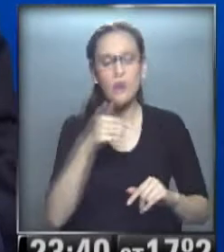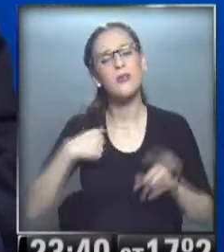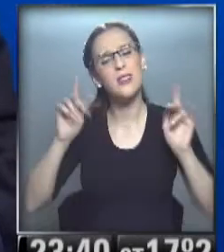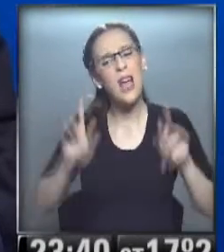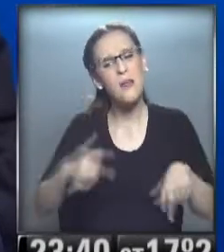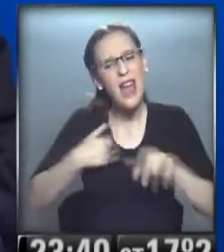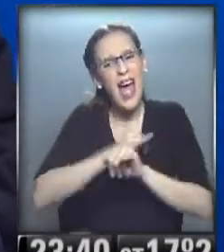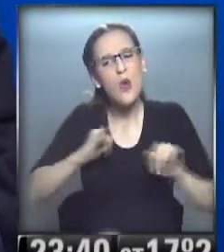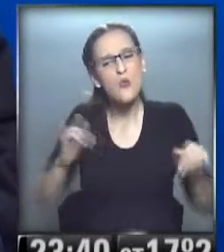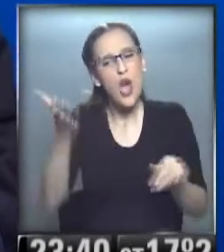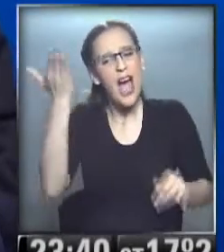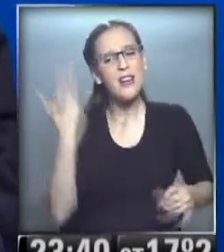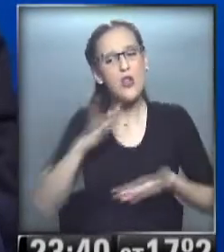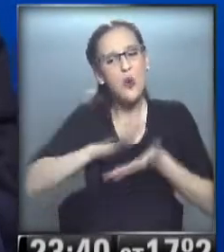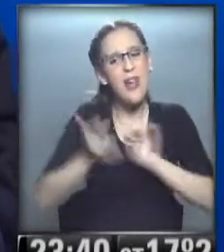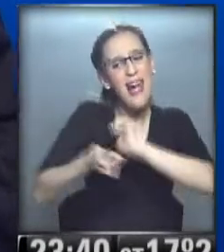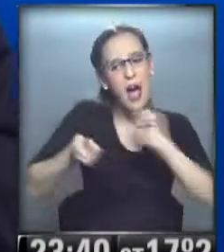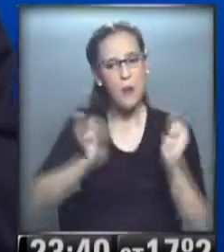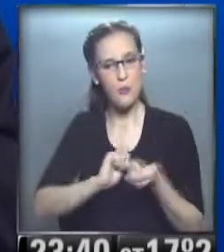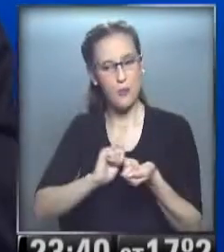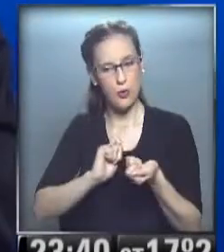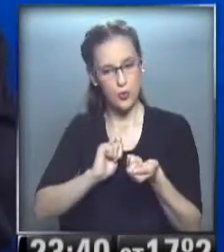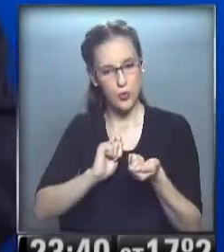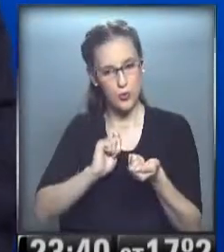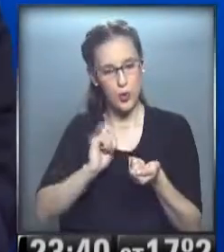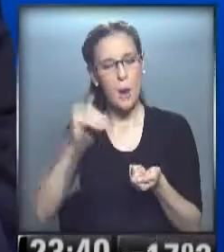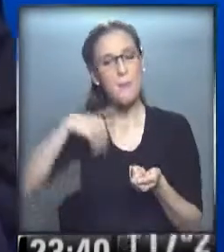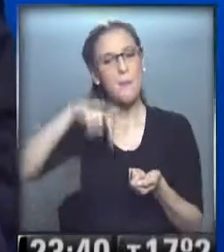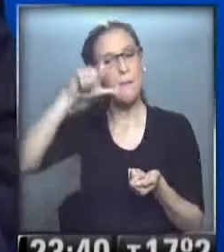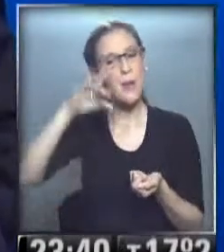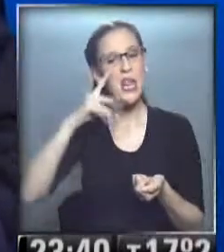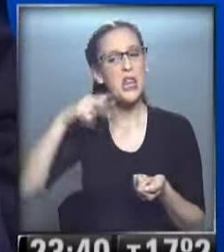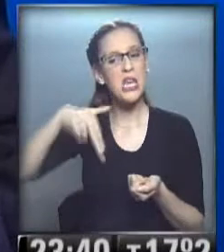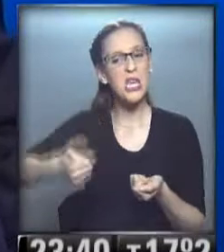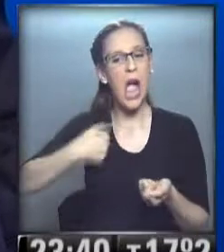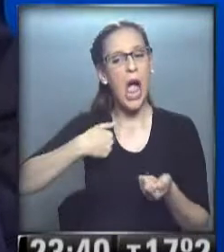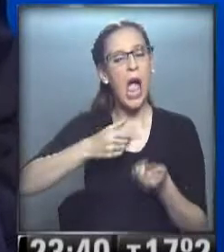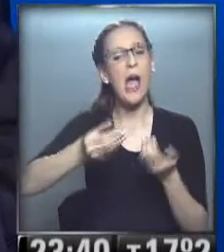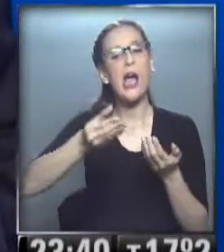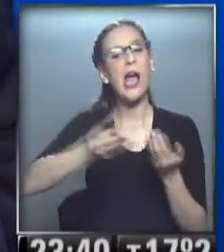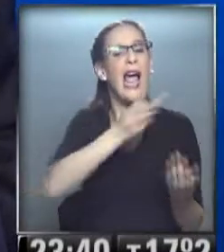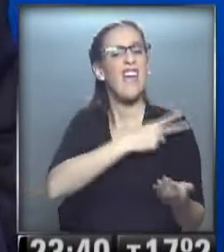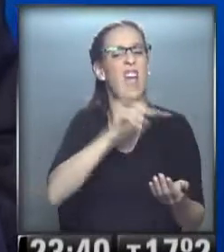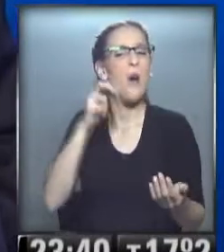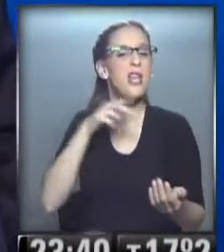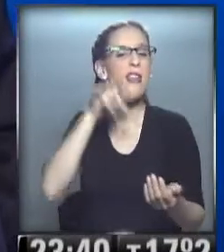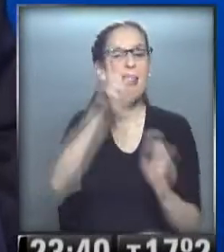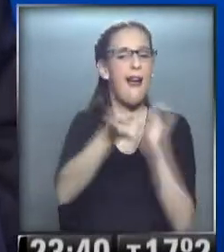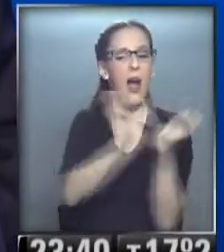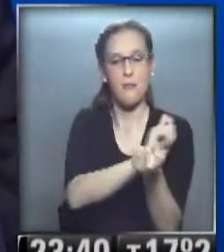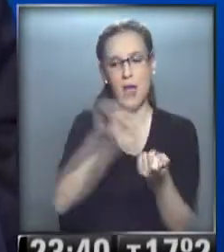hicieron ayer de cambios en el gabinete. Juan Manuel Valmedina va a dejar de ser el jefe de gabinete. Asume el hasta ahora gobernador de